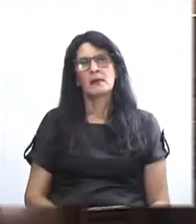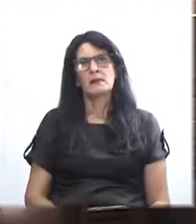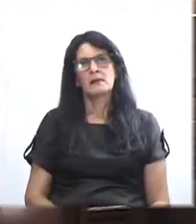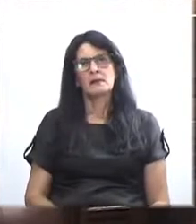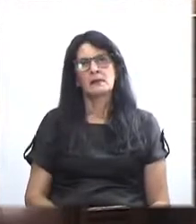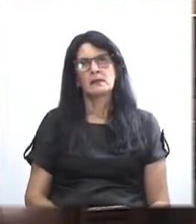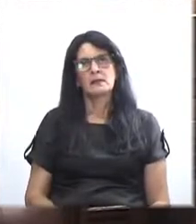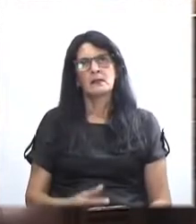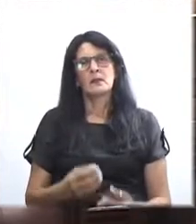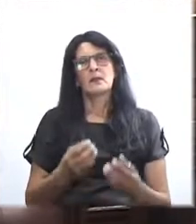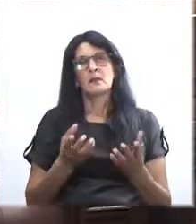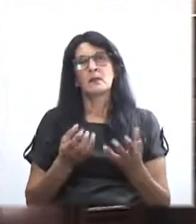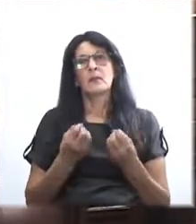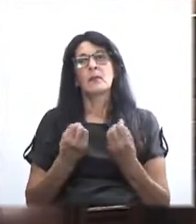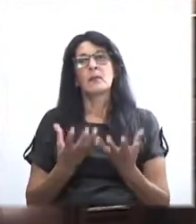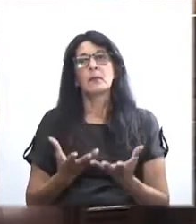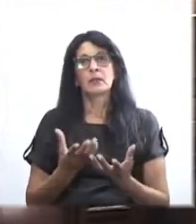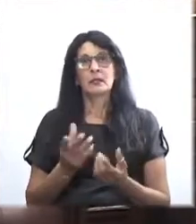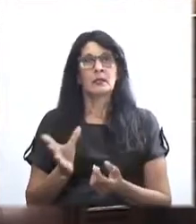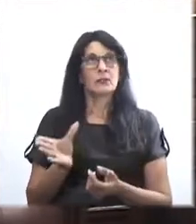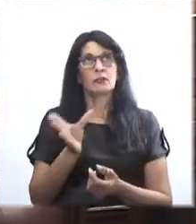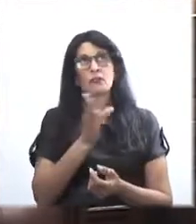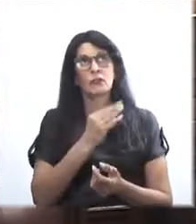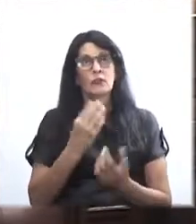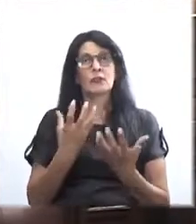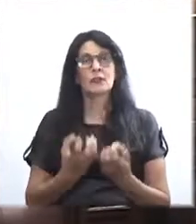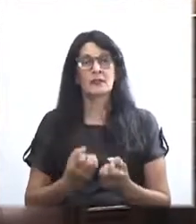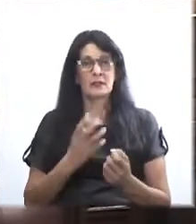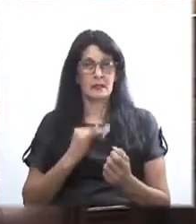O sea, ¿por qué todos quieren tener personería jurídica?